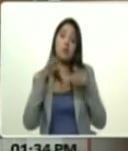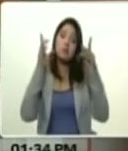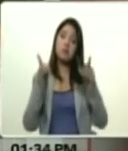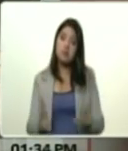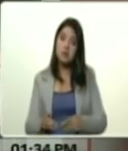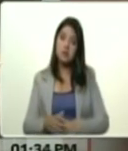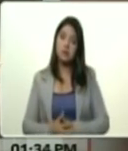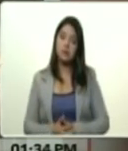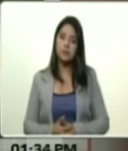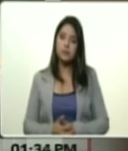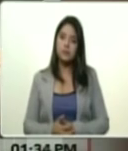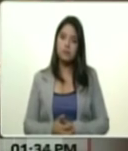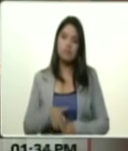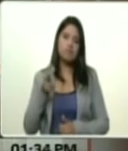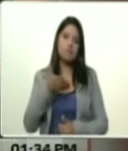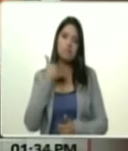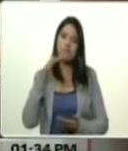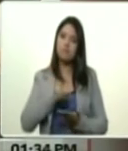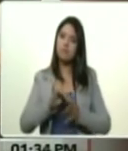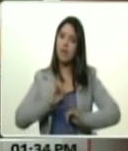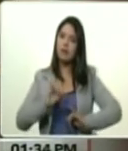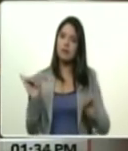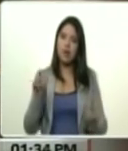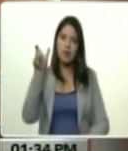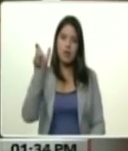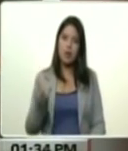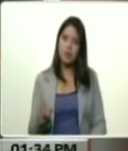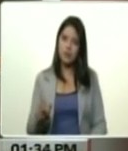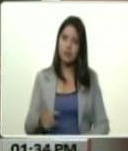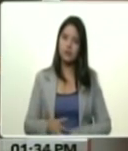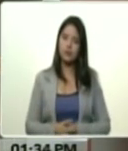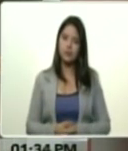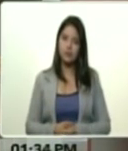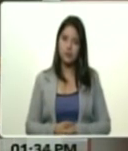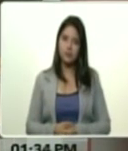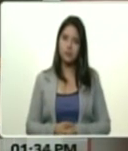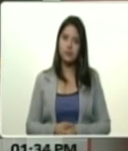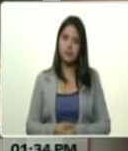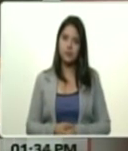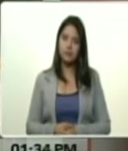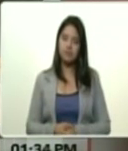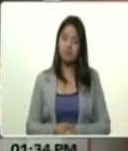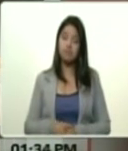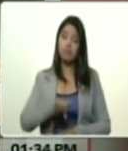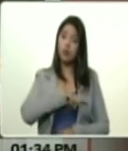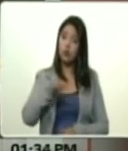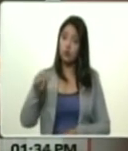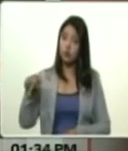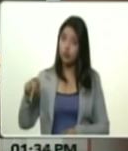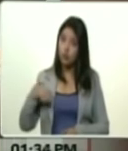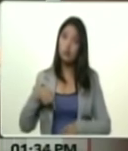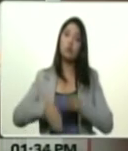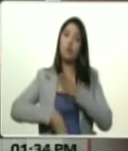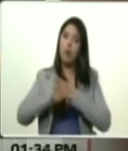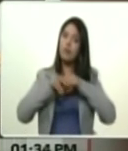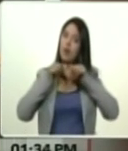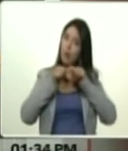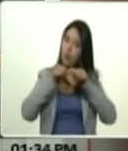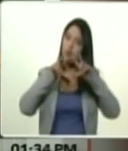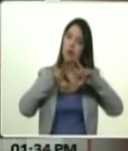momento terminar con la vida de esta persona que era nuestro. Tenemos todo, siguen las